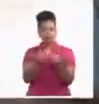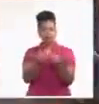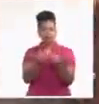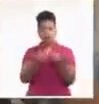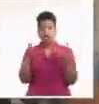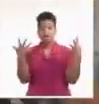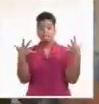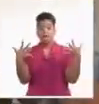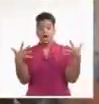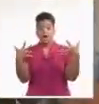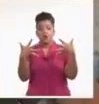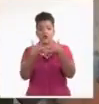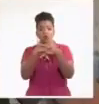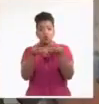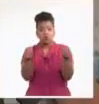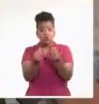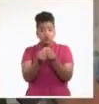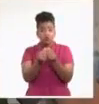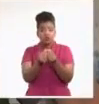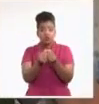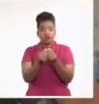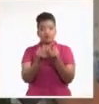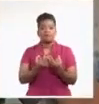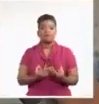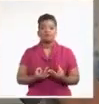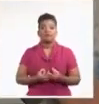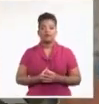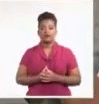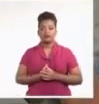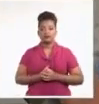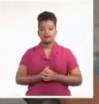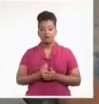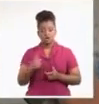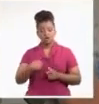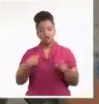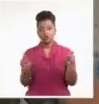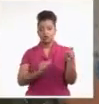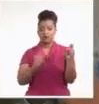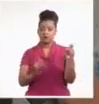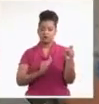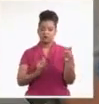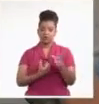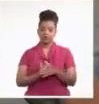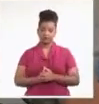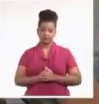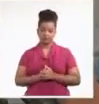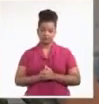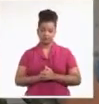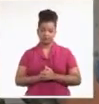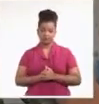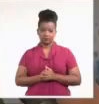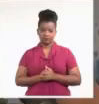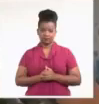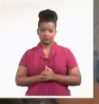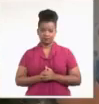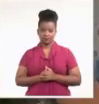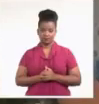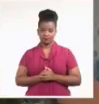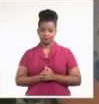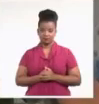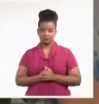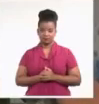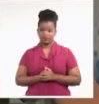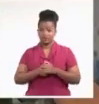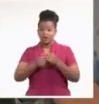juntas, de almas juntas, vamos a salir. Yo lo que convoco es que en cada lugar donde haya